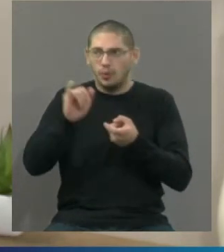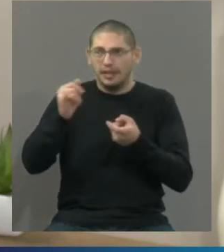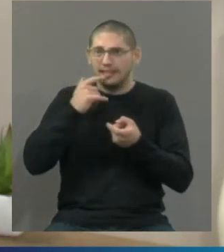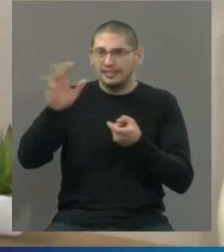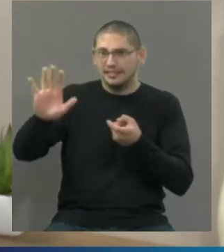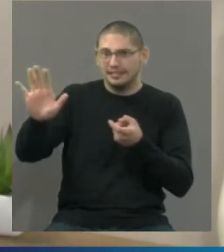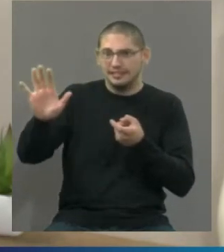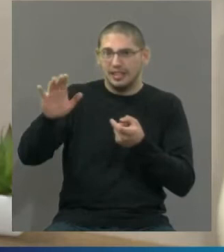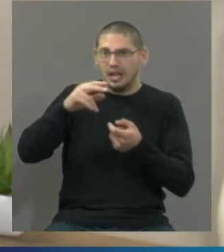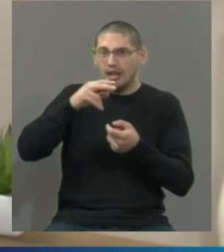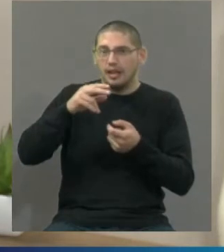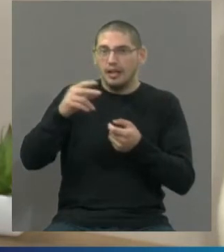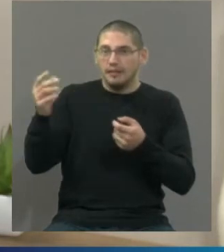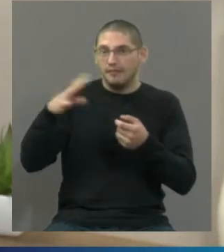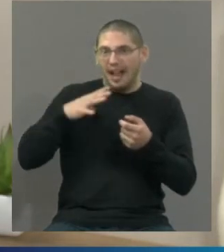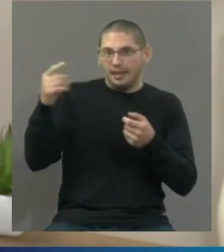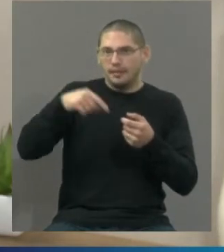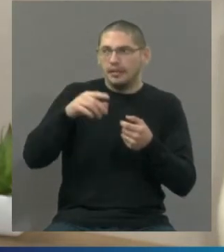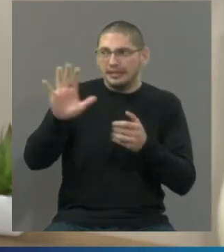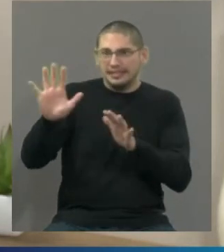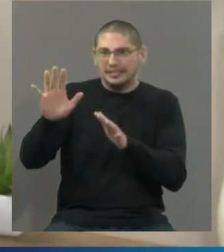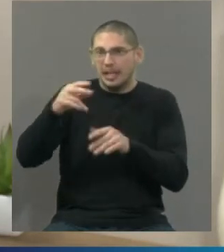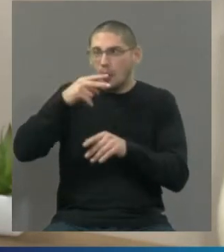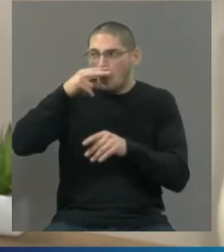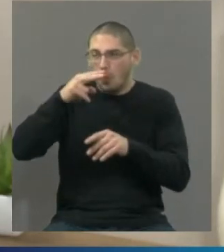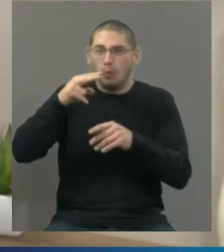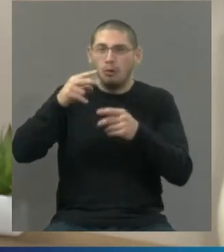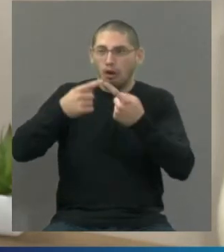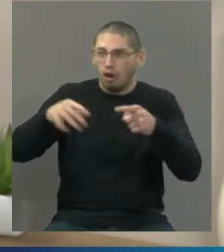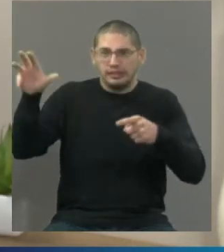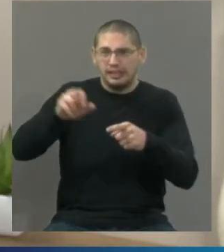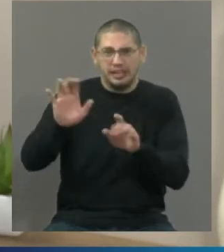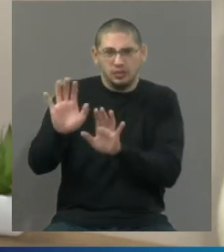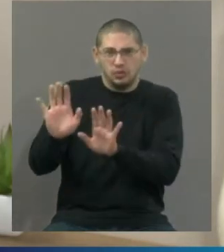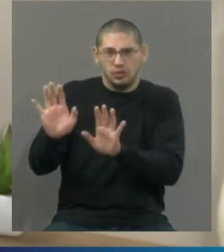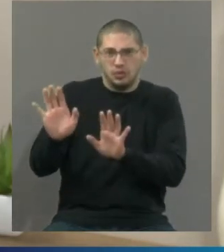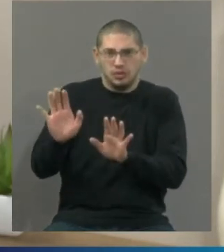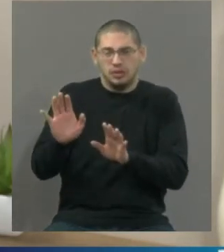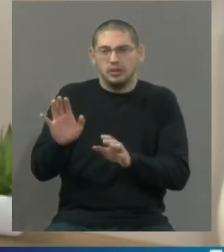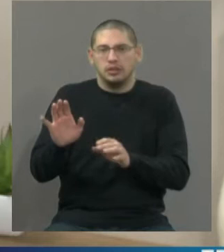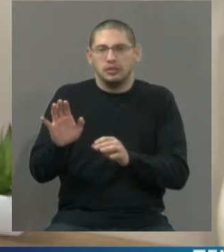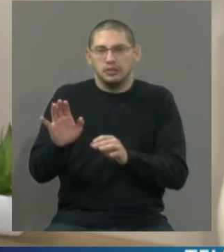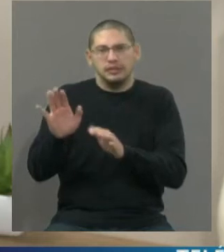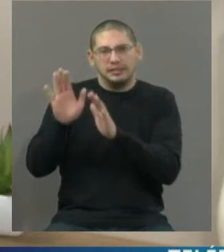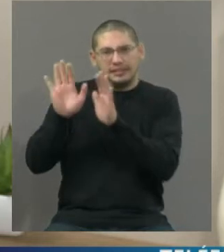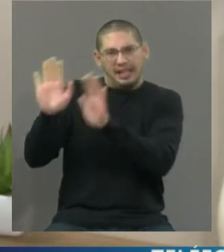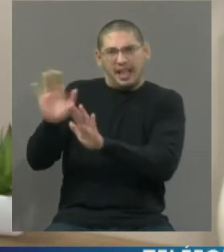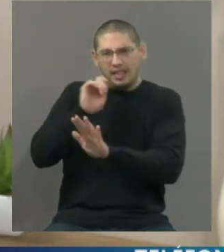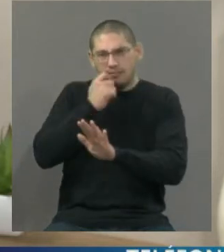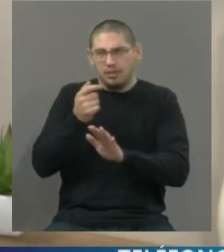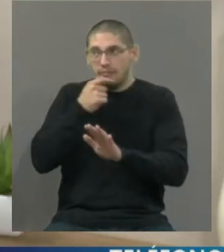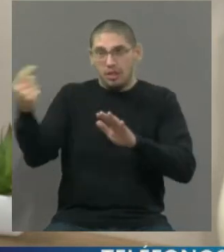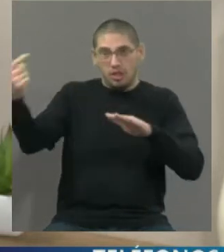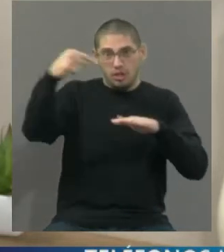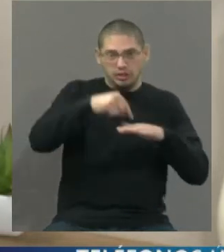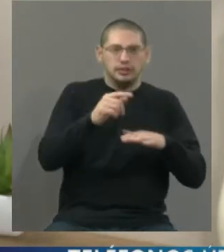de lujo, trae poco, porque está muy bien acomodada la esposa o la familia, que eran los escaladas, ¿no? Estaban muy